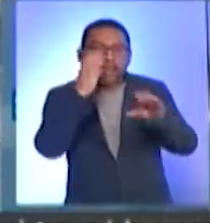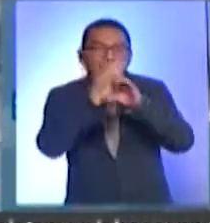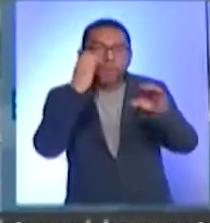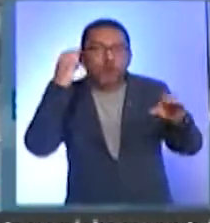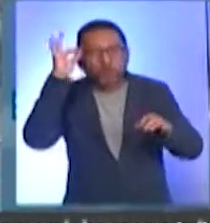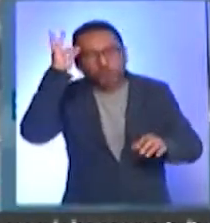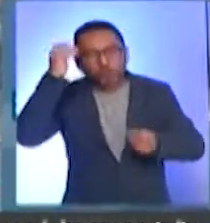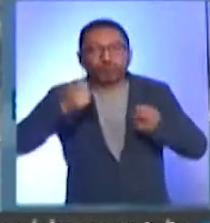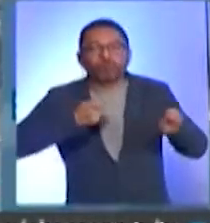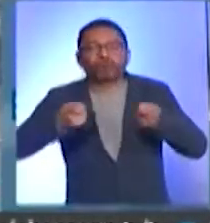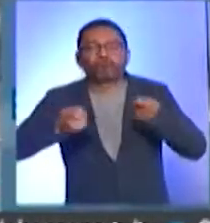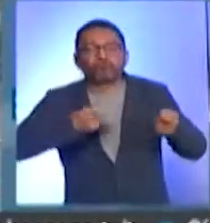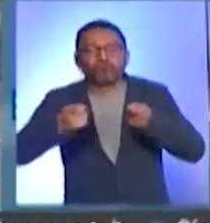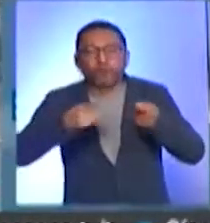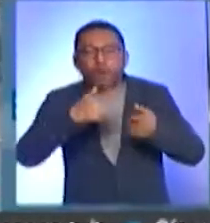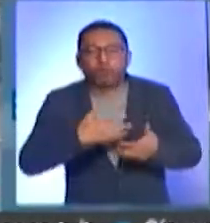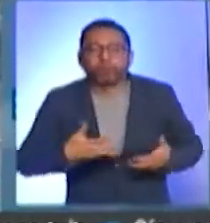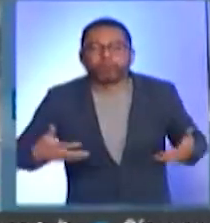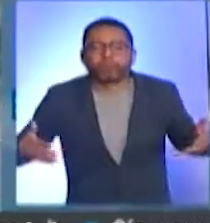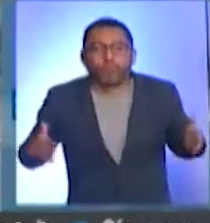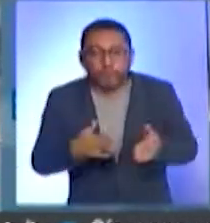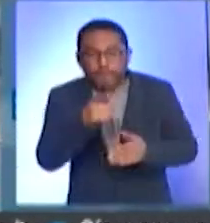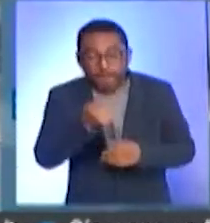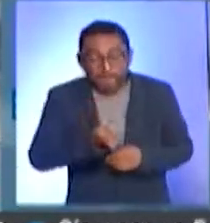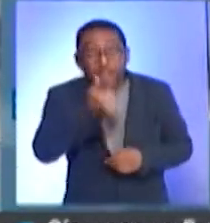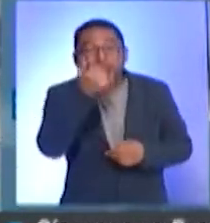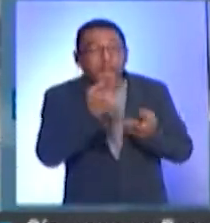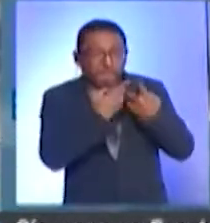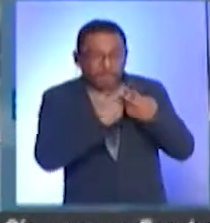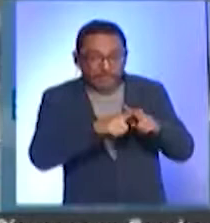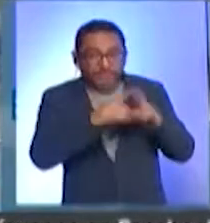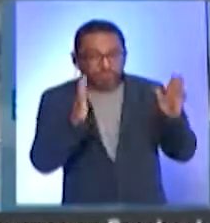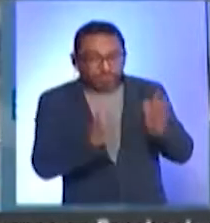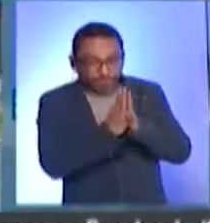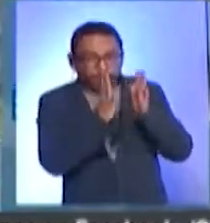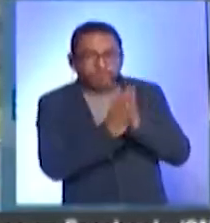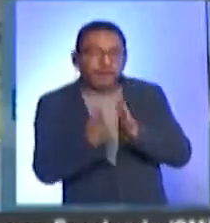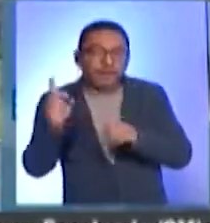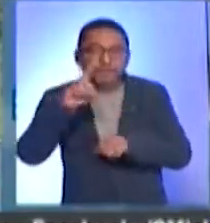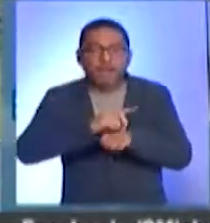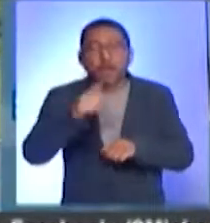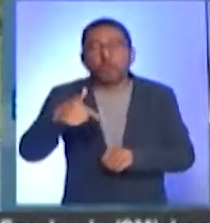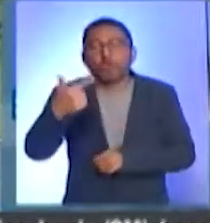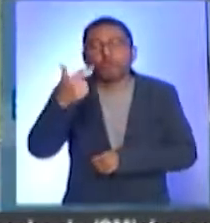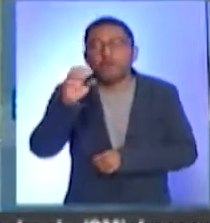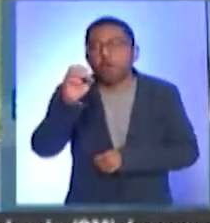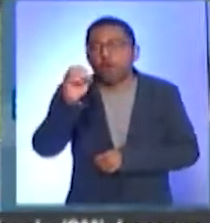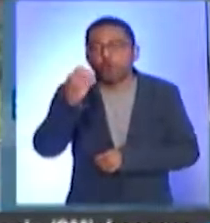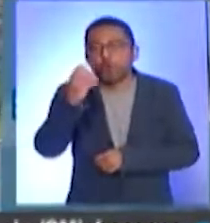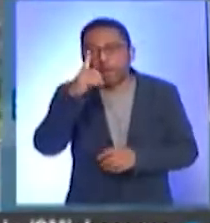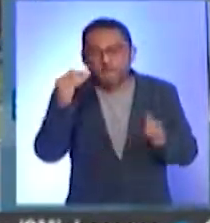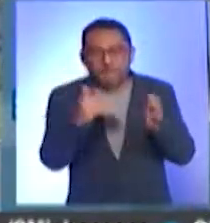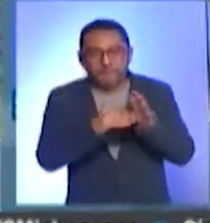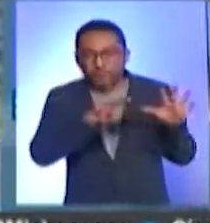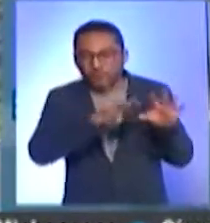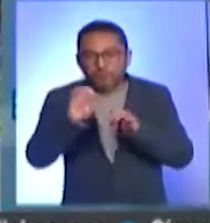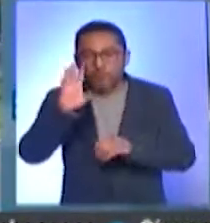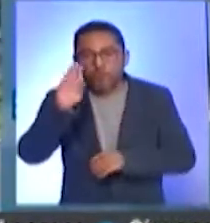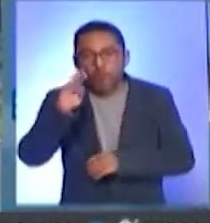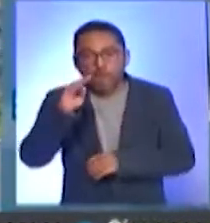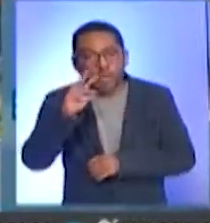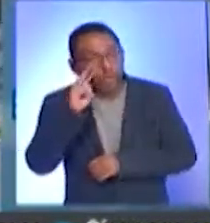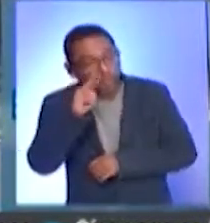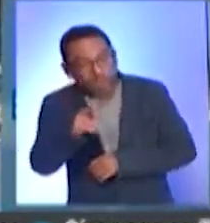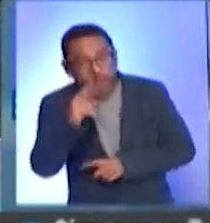inicia la historia de haber participado en la primera competencia del día de la raza el 12 de octubre de 1990 se convirtió en una gran figura